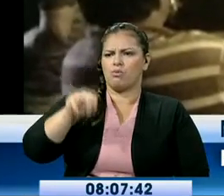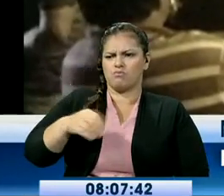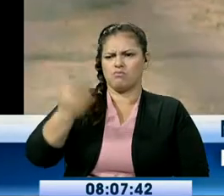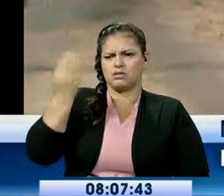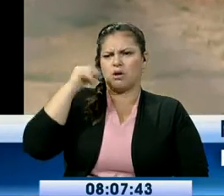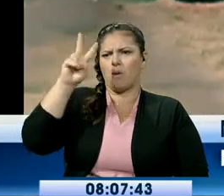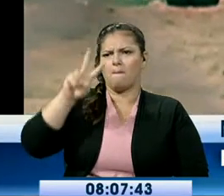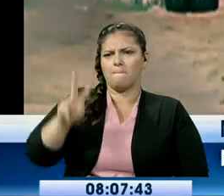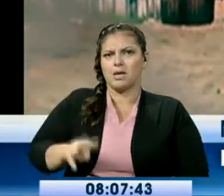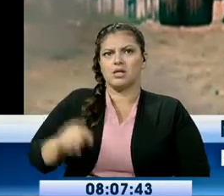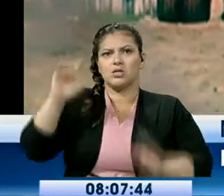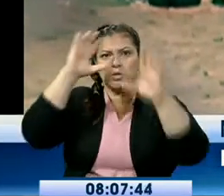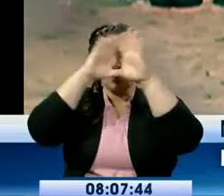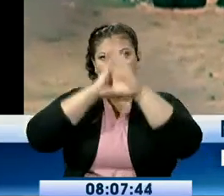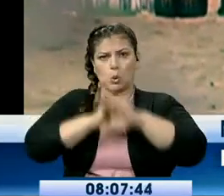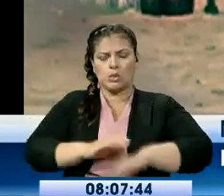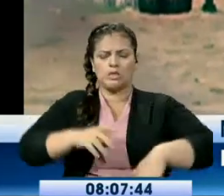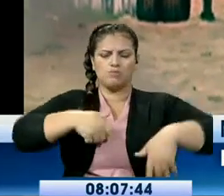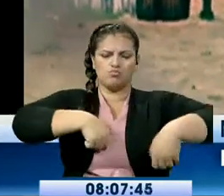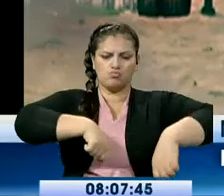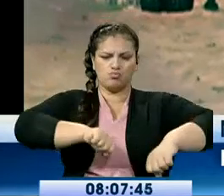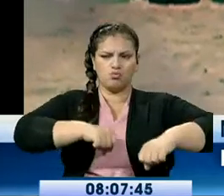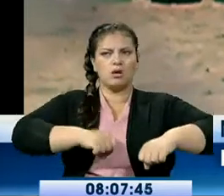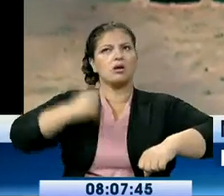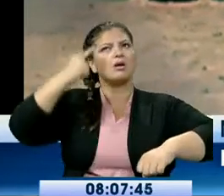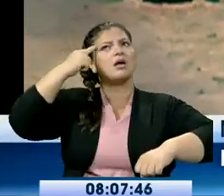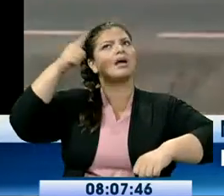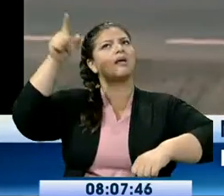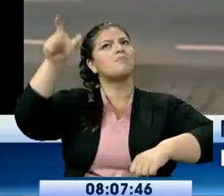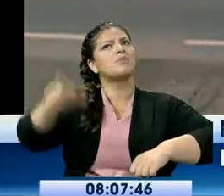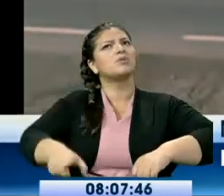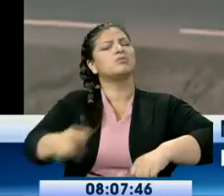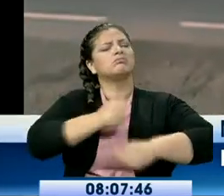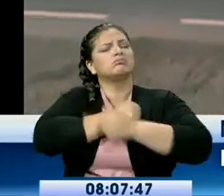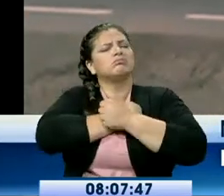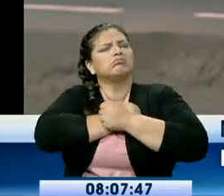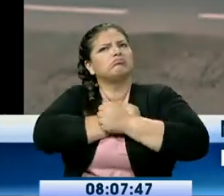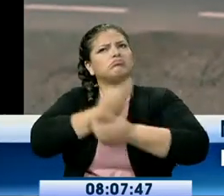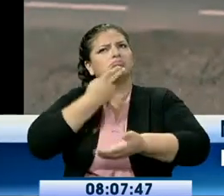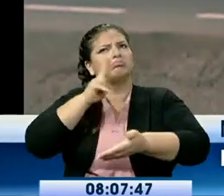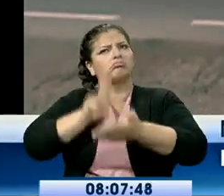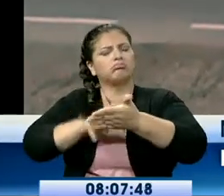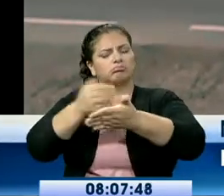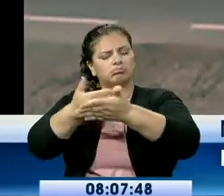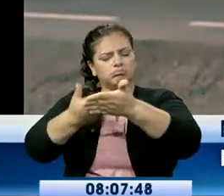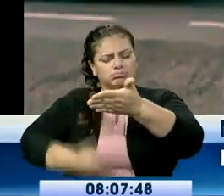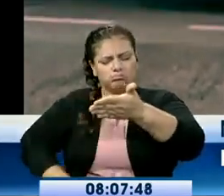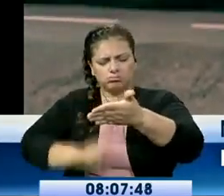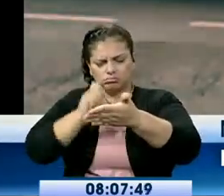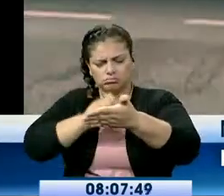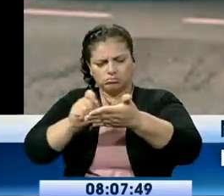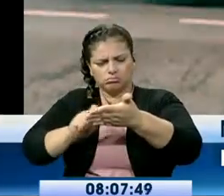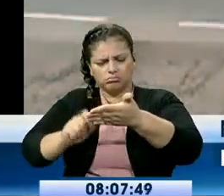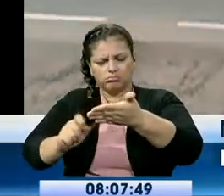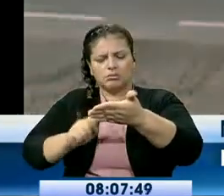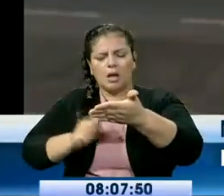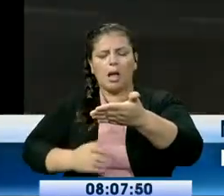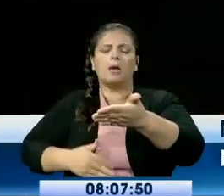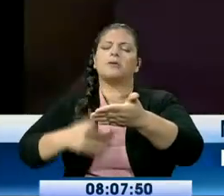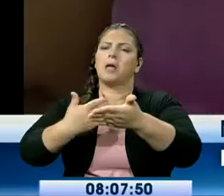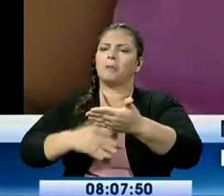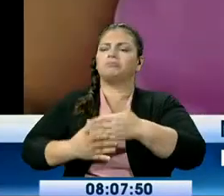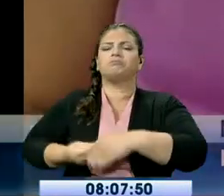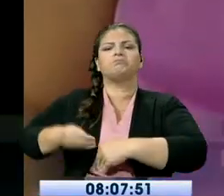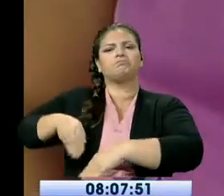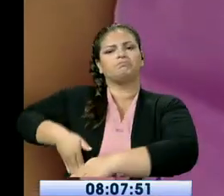supuestamente iba entrando a un garaje de esos vehículos pesados en el kilómetro 24 de la vía Daule. Nosotros pensábamos antes que